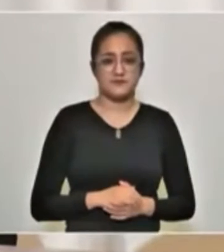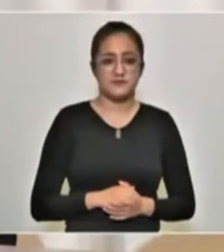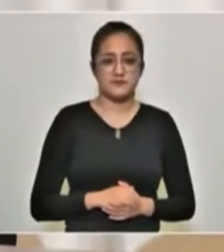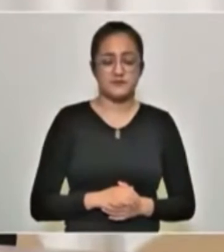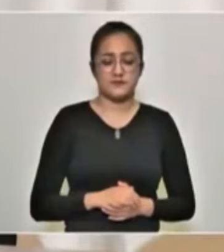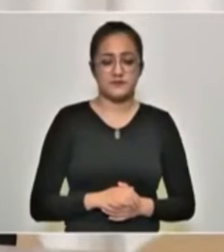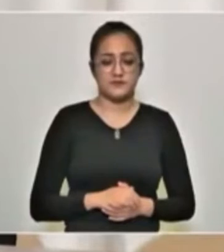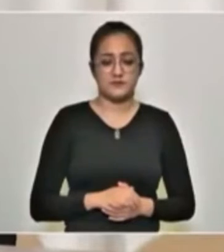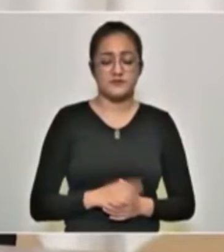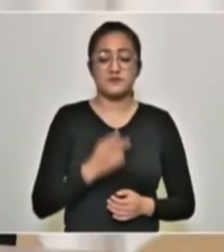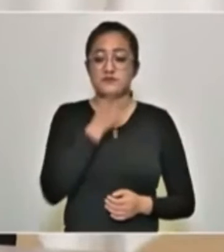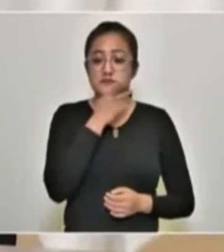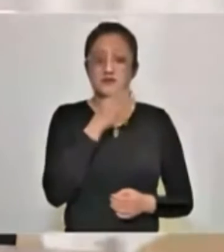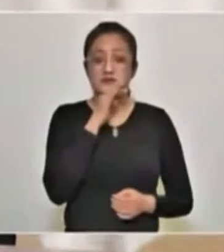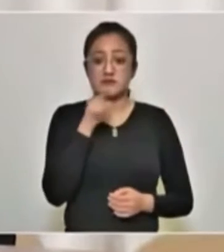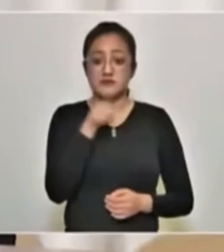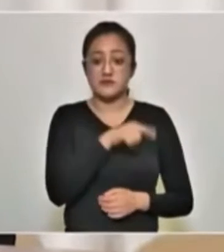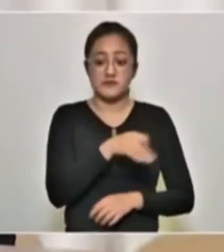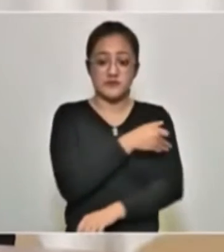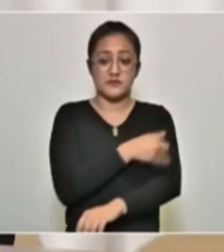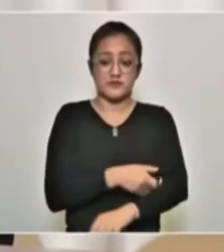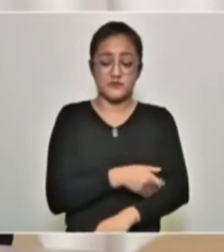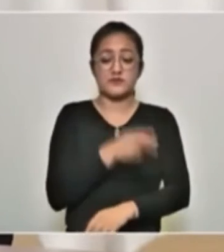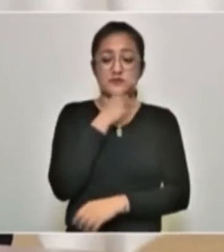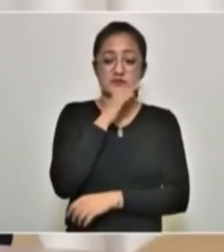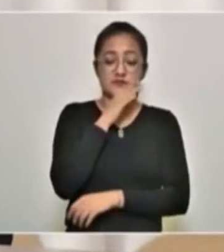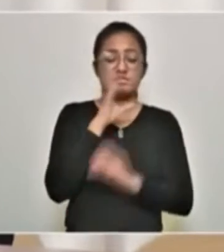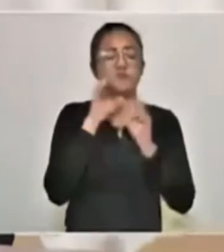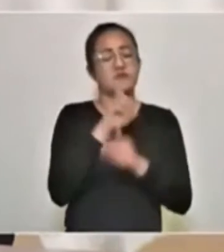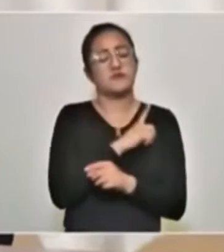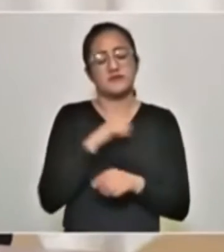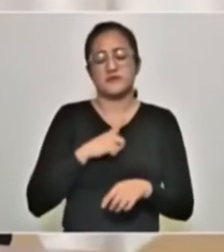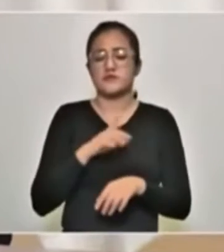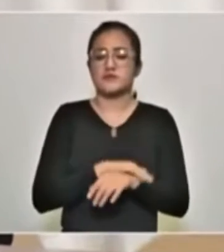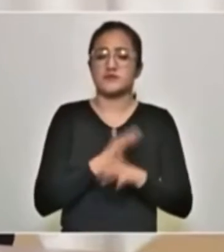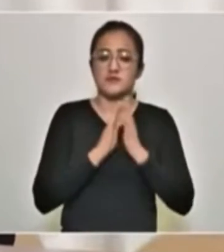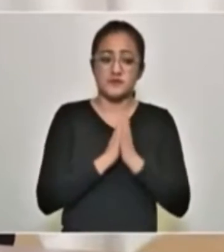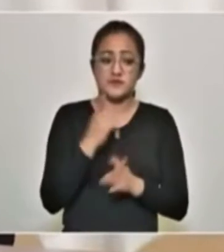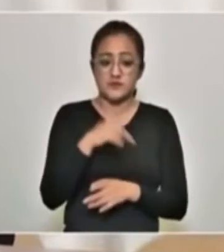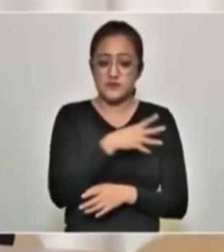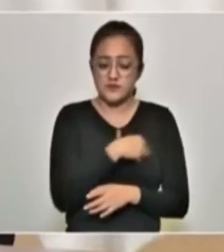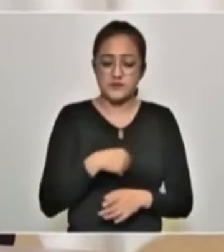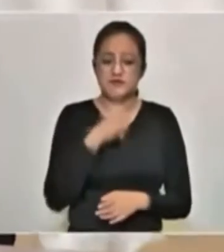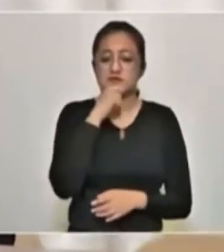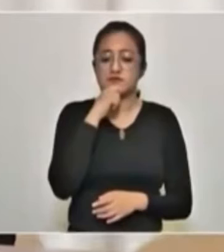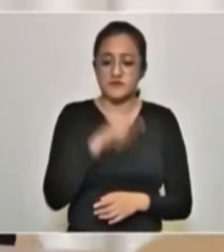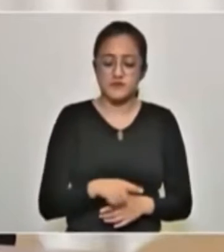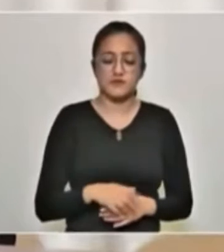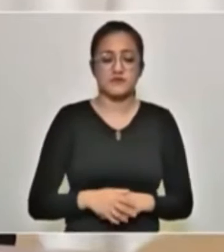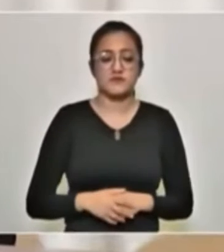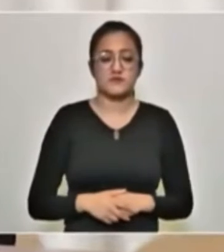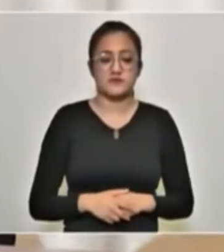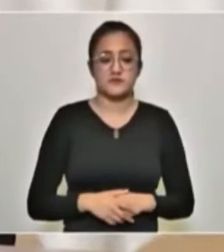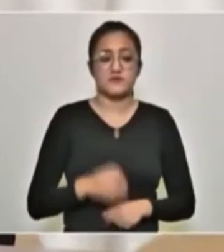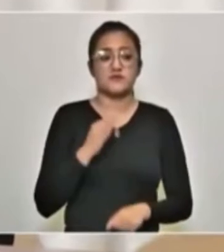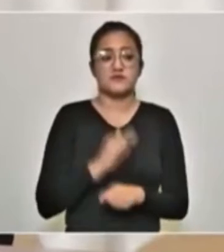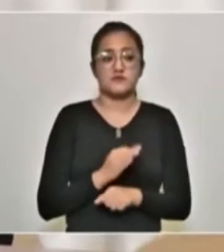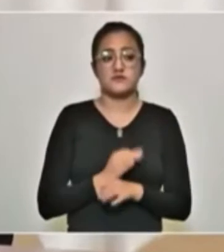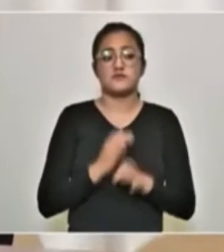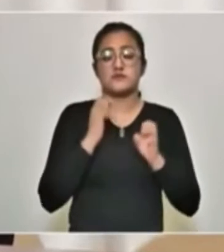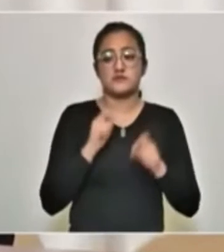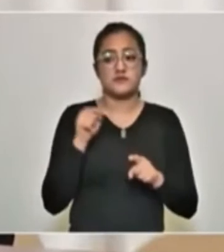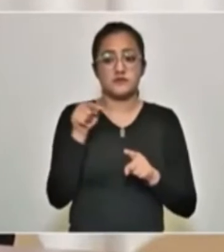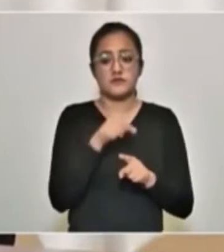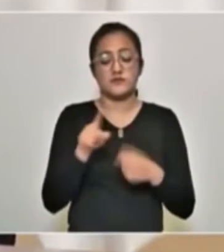Señores padres, señores, señoras madres, cuídense y cuiden a sus hijos, que ahorita están siendo el